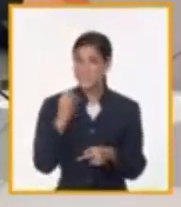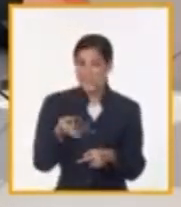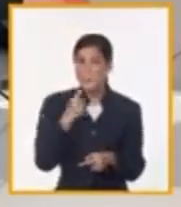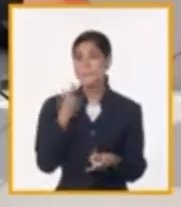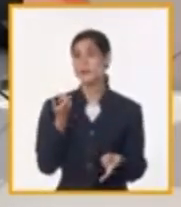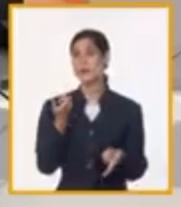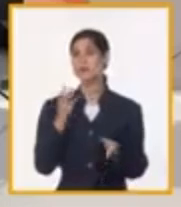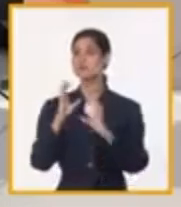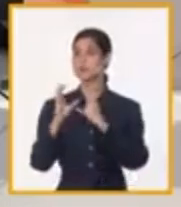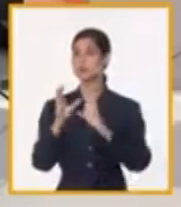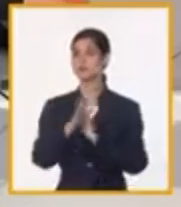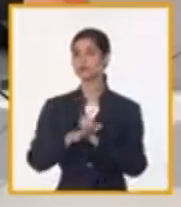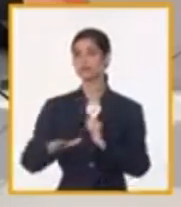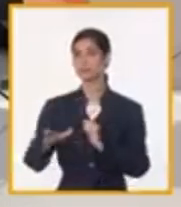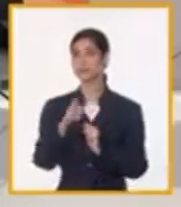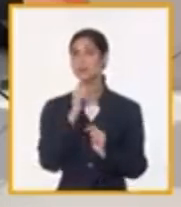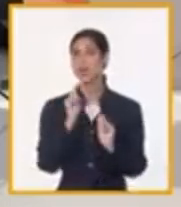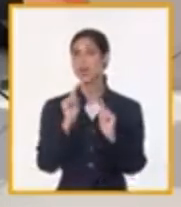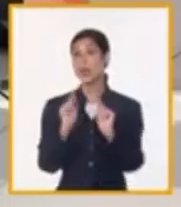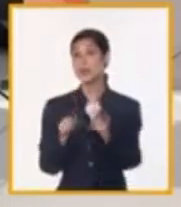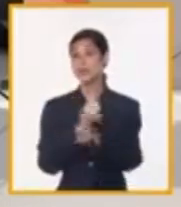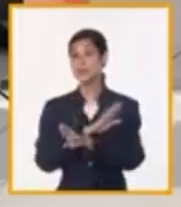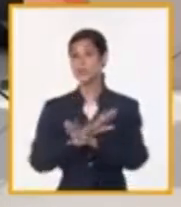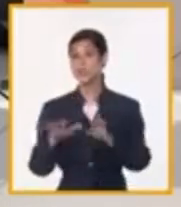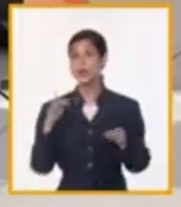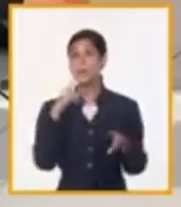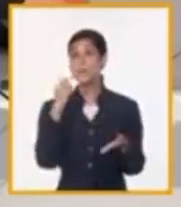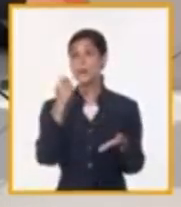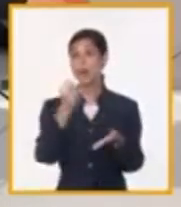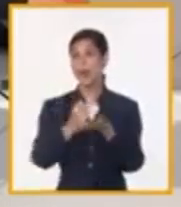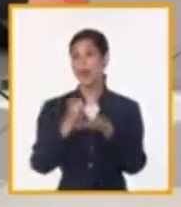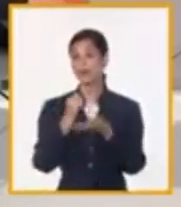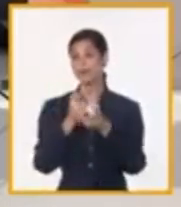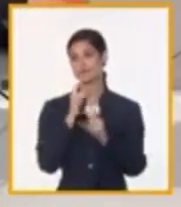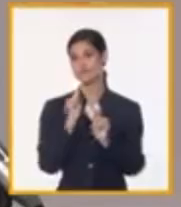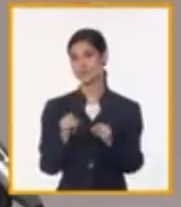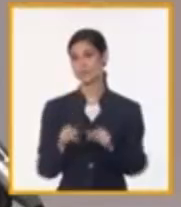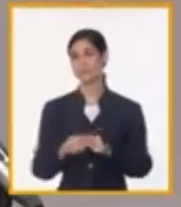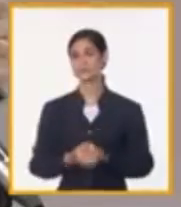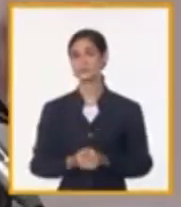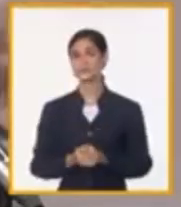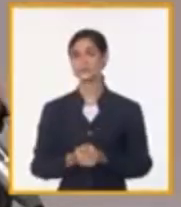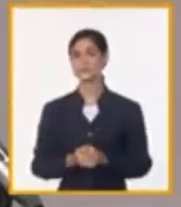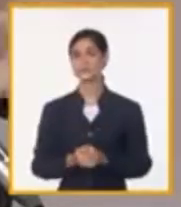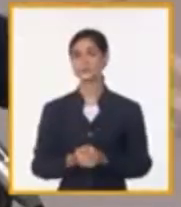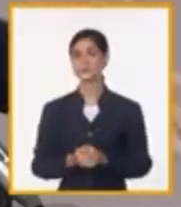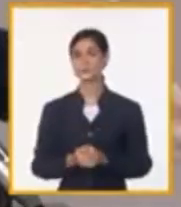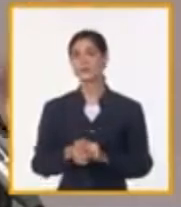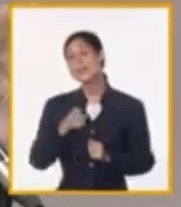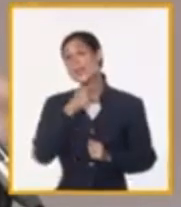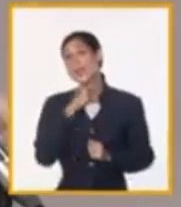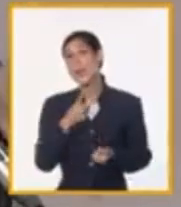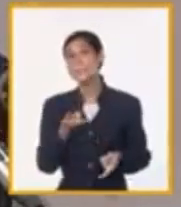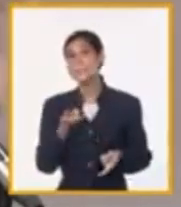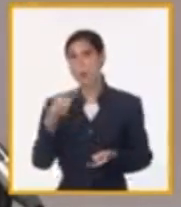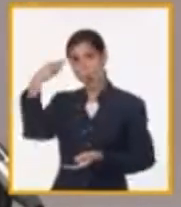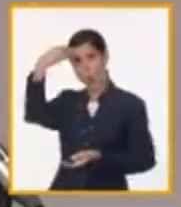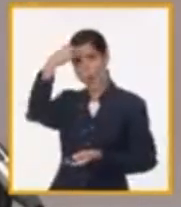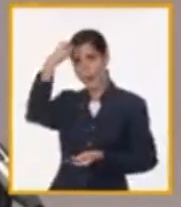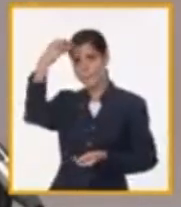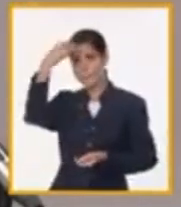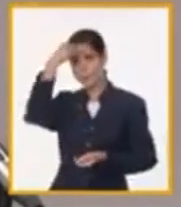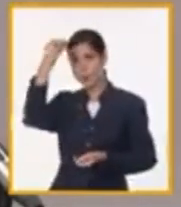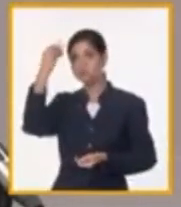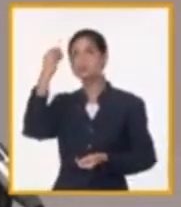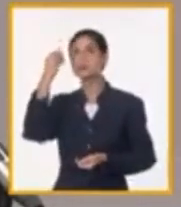creo que eso es una de las razones por las que ha podido soportar tanto defente definitivamente Y entonces tanto así que mundo González sale el mismo día que